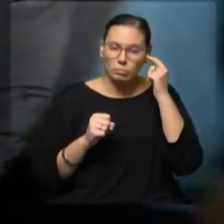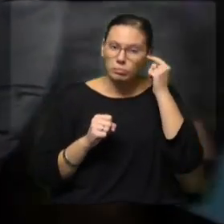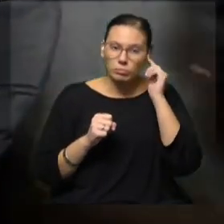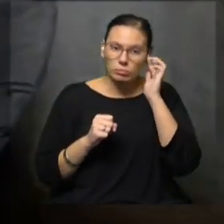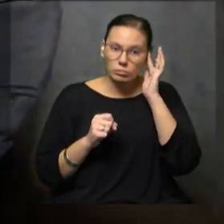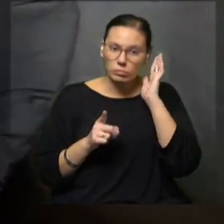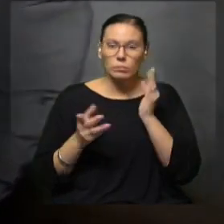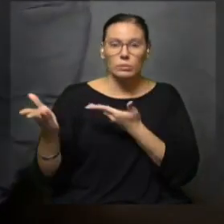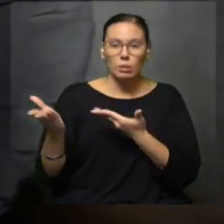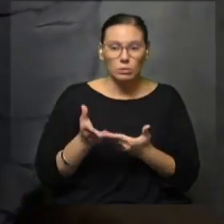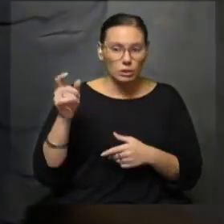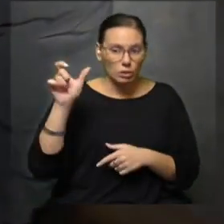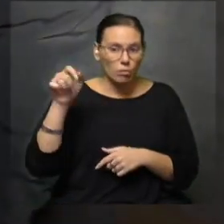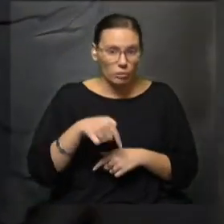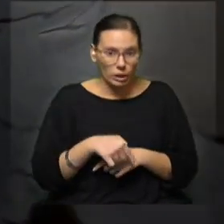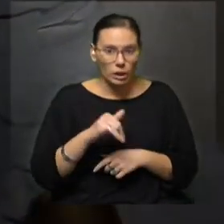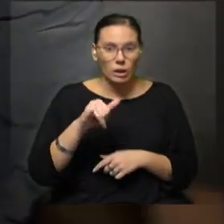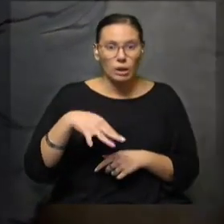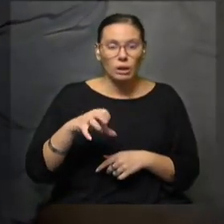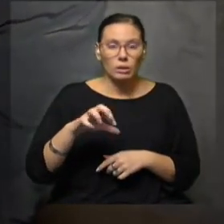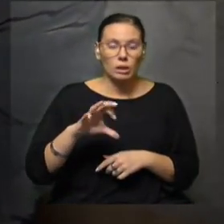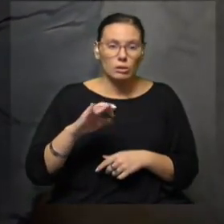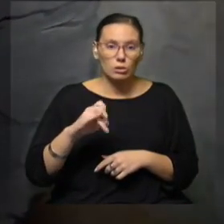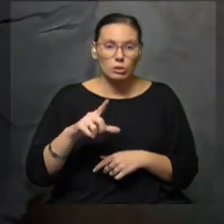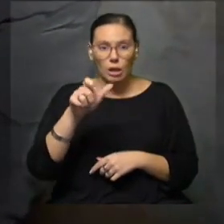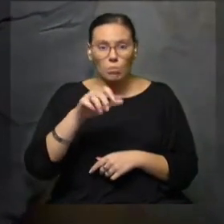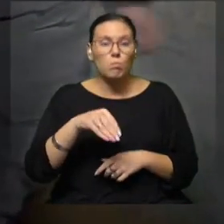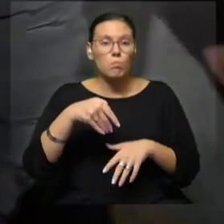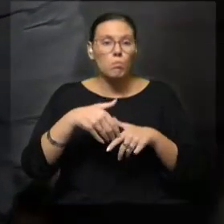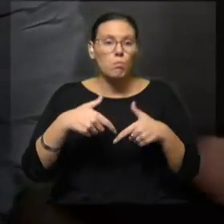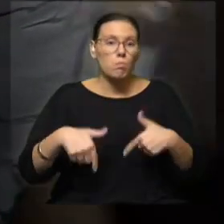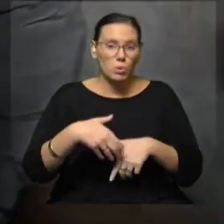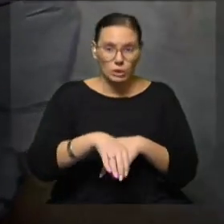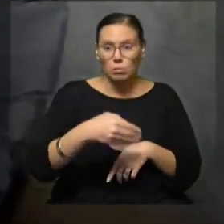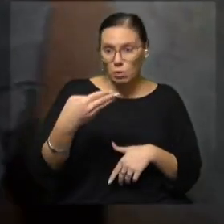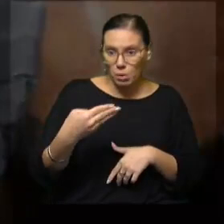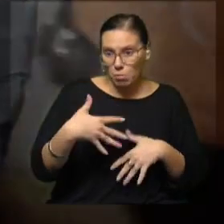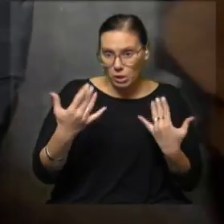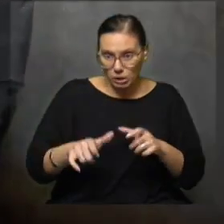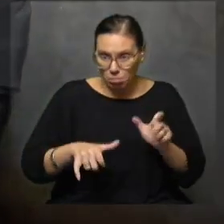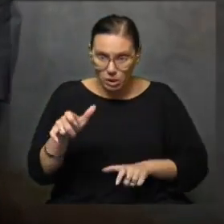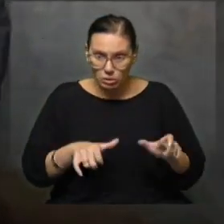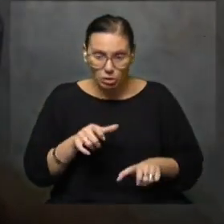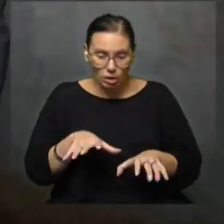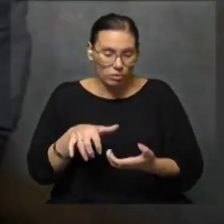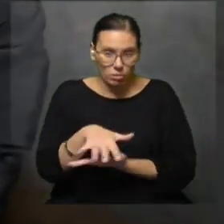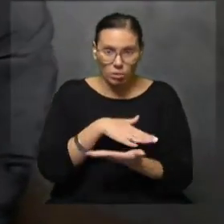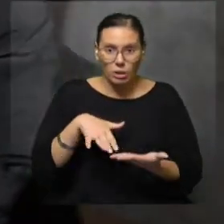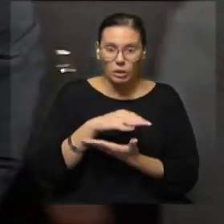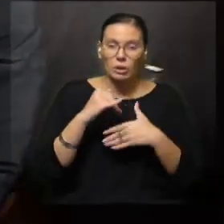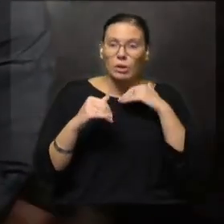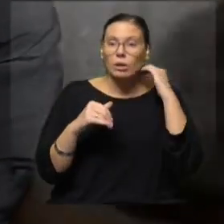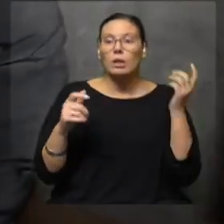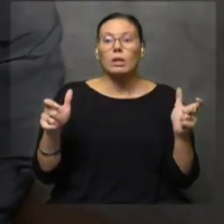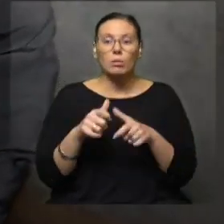la invitación a que se arrimen a la Intersocial del municipio B, todas las personas que sean del municipio, ¿verdad? Sí, exactamente. Nosotros tenemos